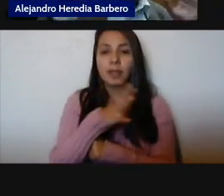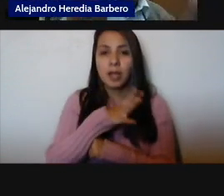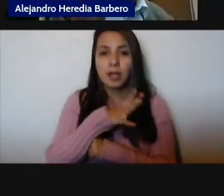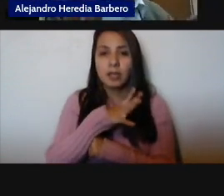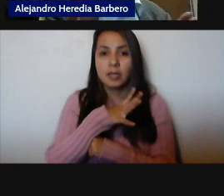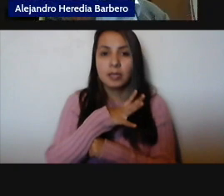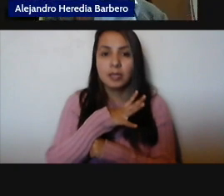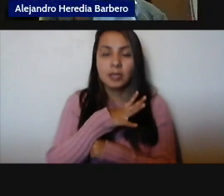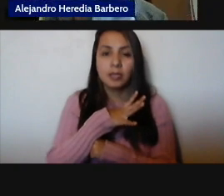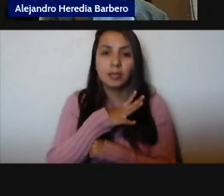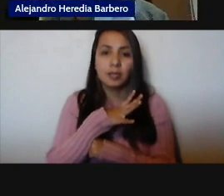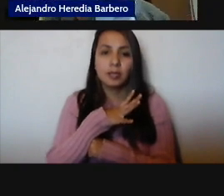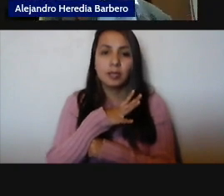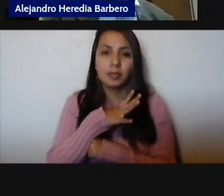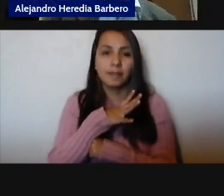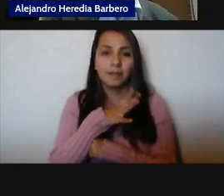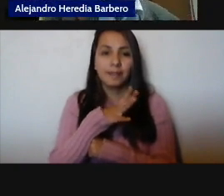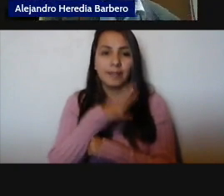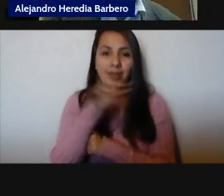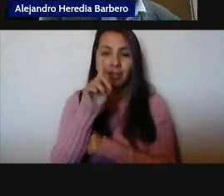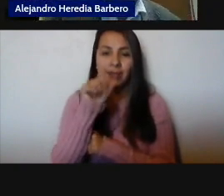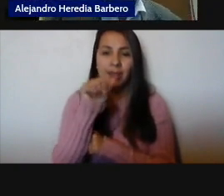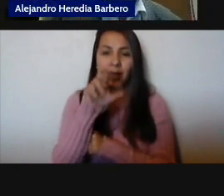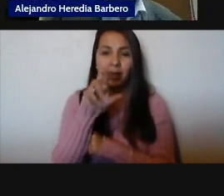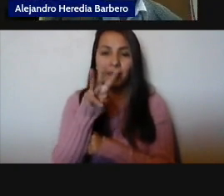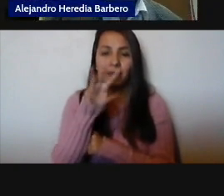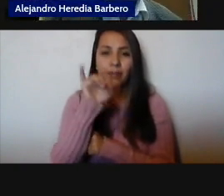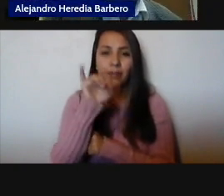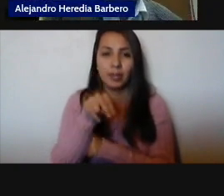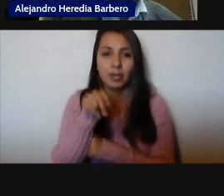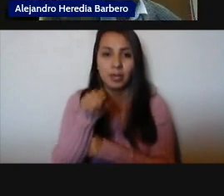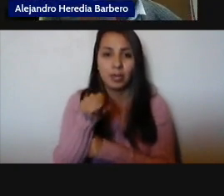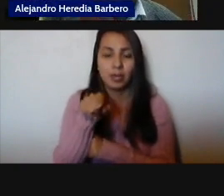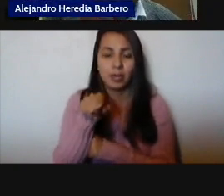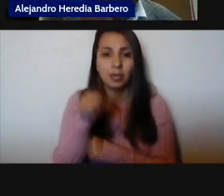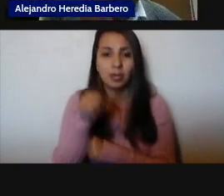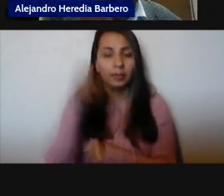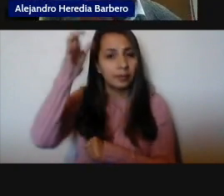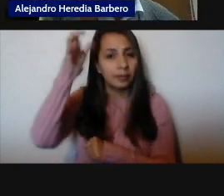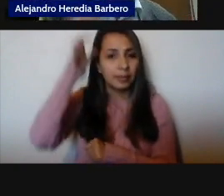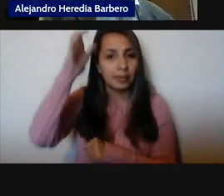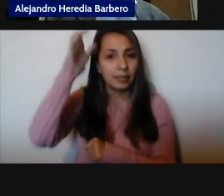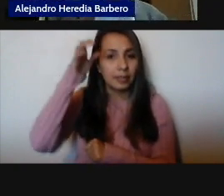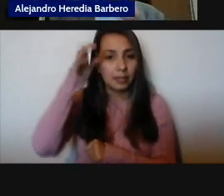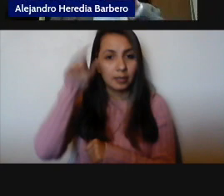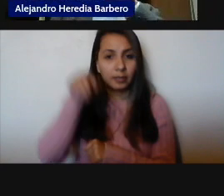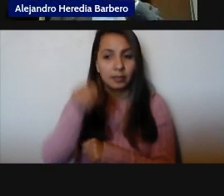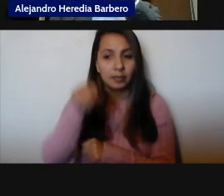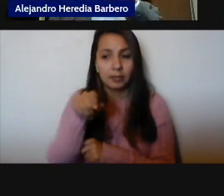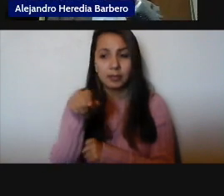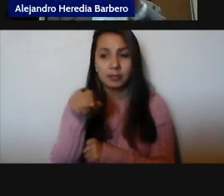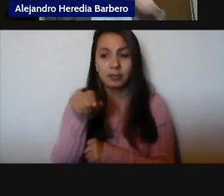los compuestos, y por eso tenemos aquí la estatua de Darwin, que está en Facultad de Ciencias,